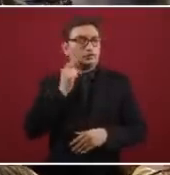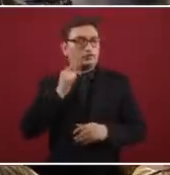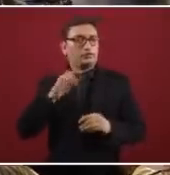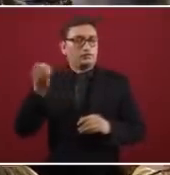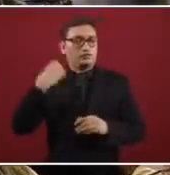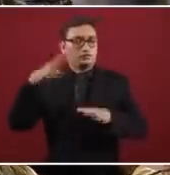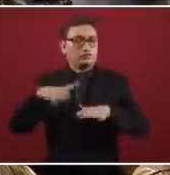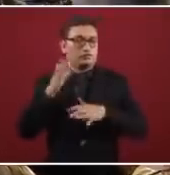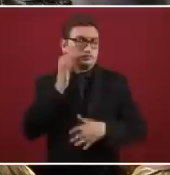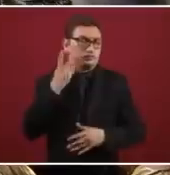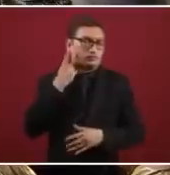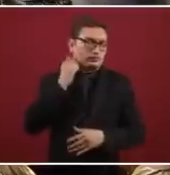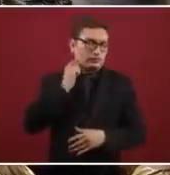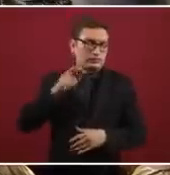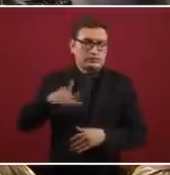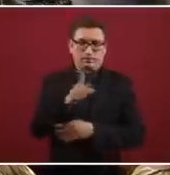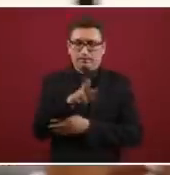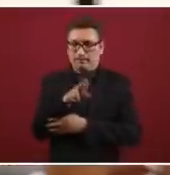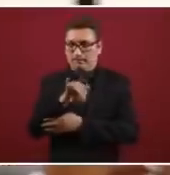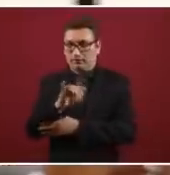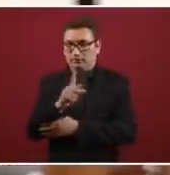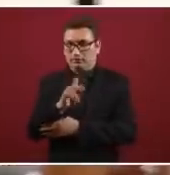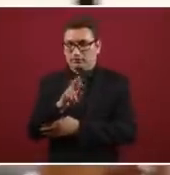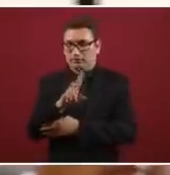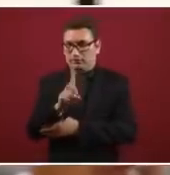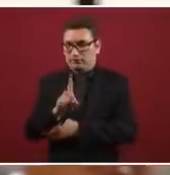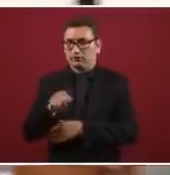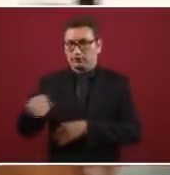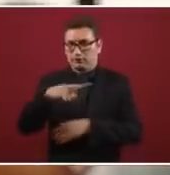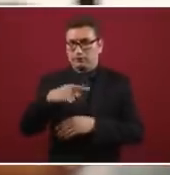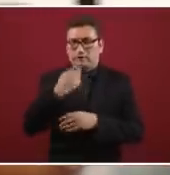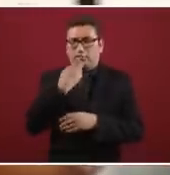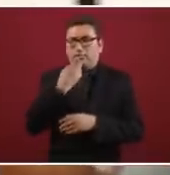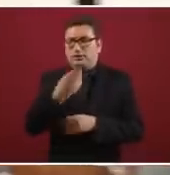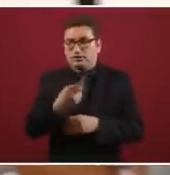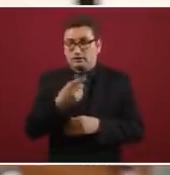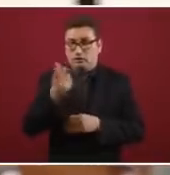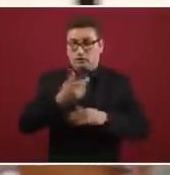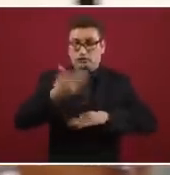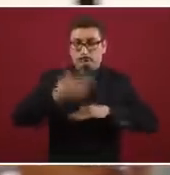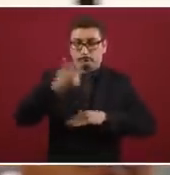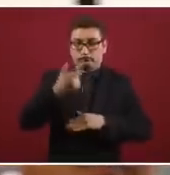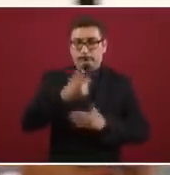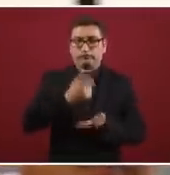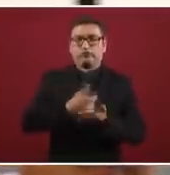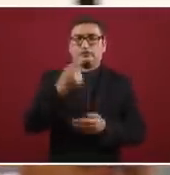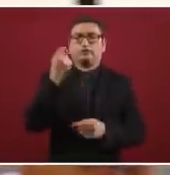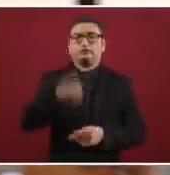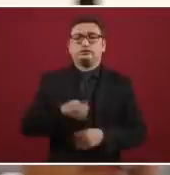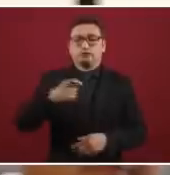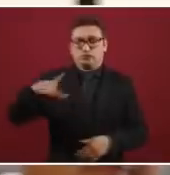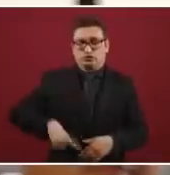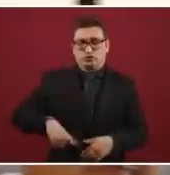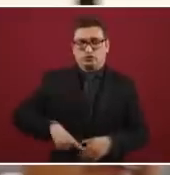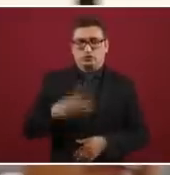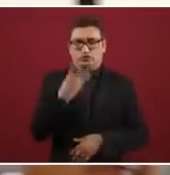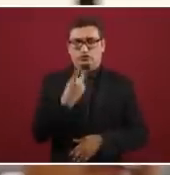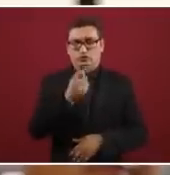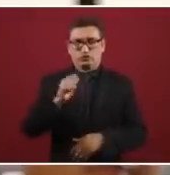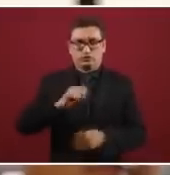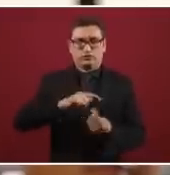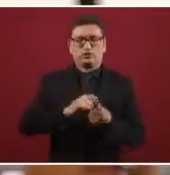el PRD calificaron el aumento del peaje en las casetas como una puñalada del gobierno de la Cuarta